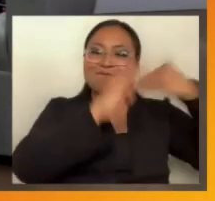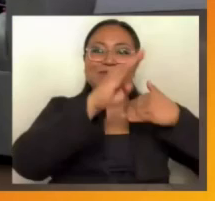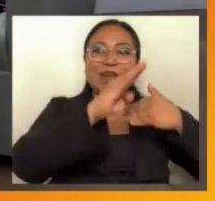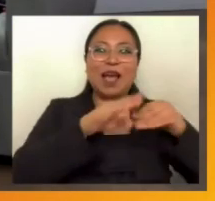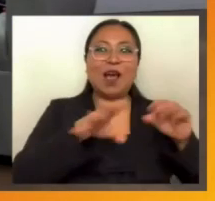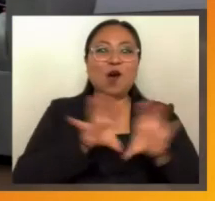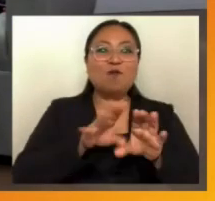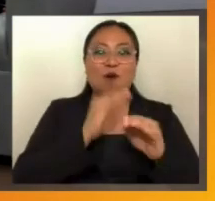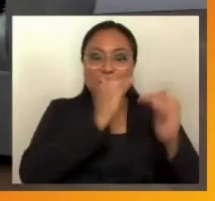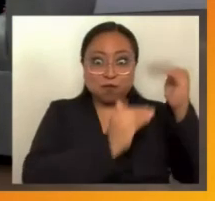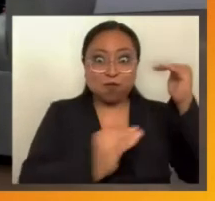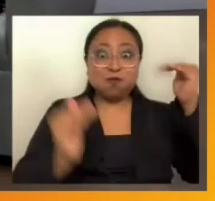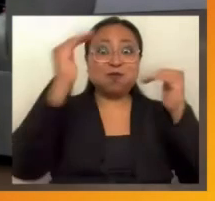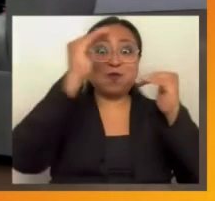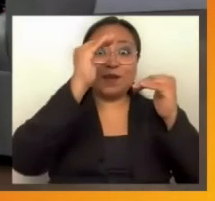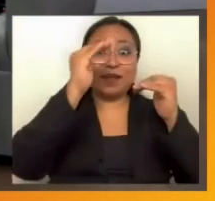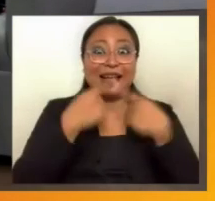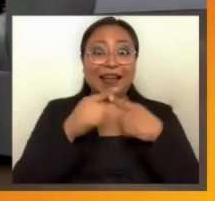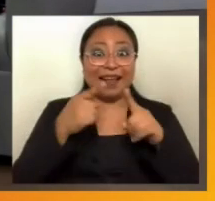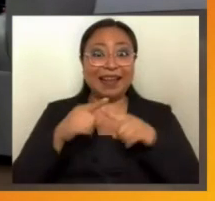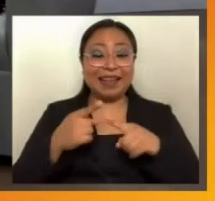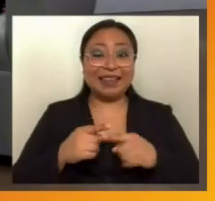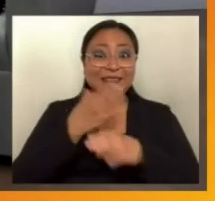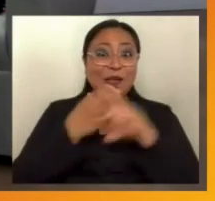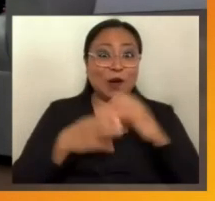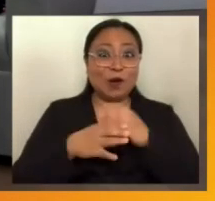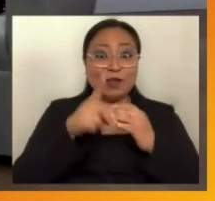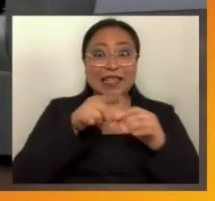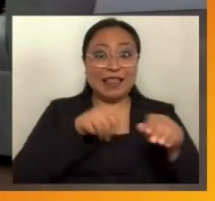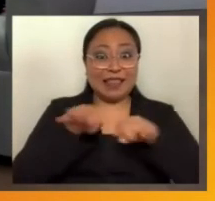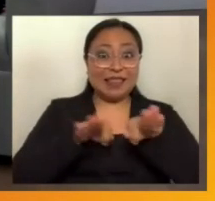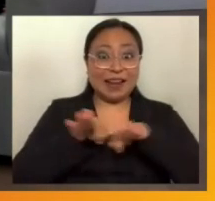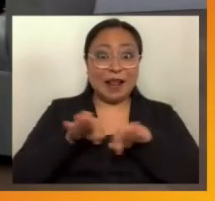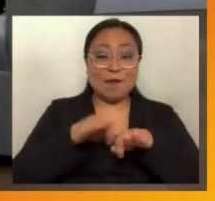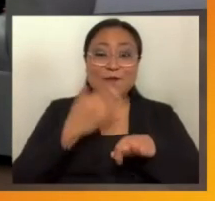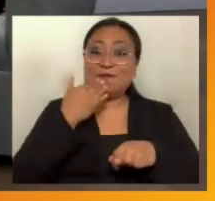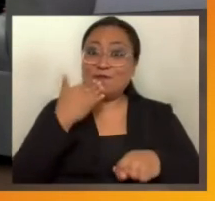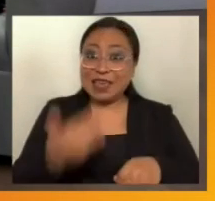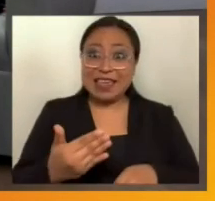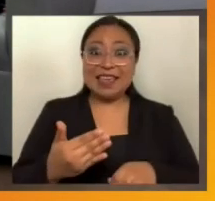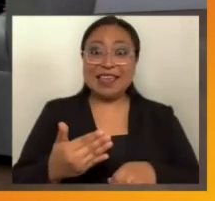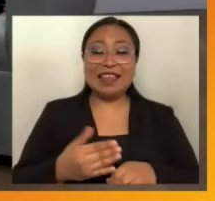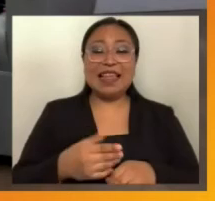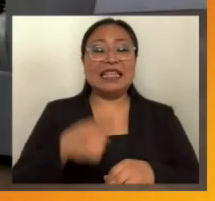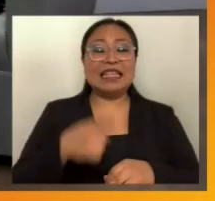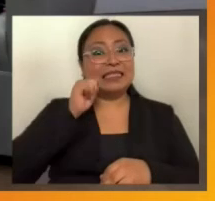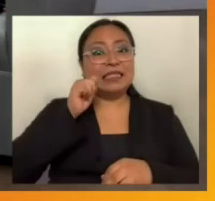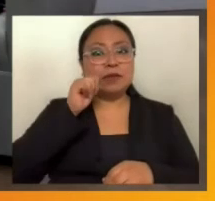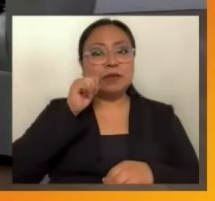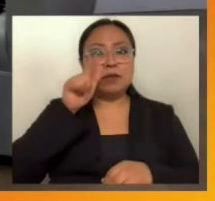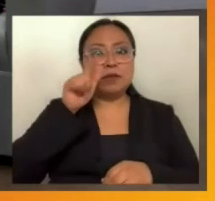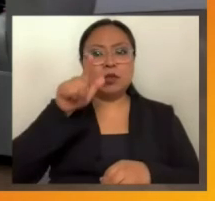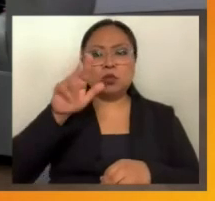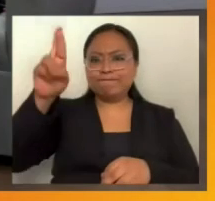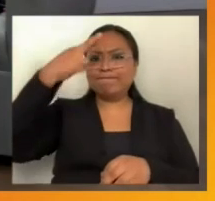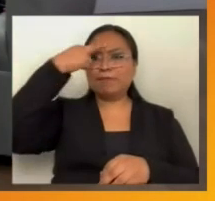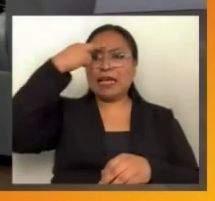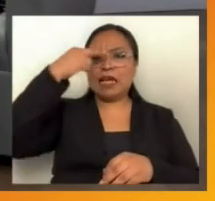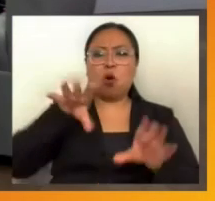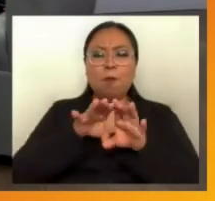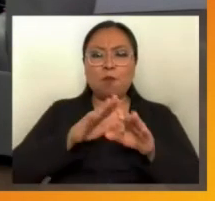las nubes, pero siempre con un pie aquí aterrizado, siempre recordando de dónde viene, quién